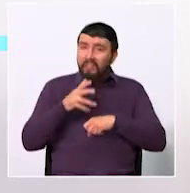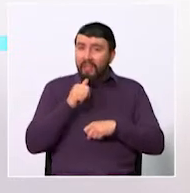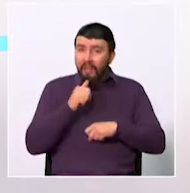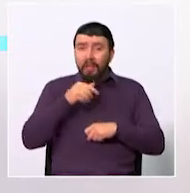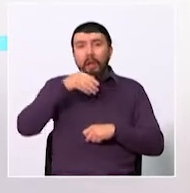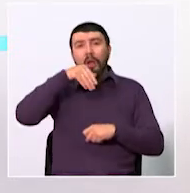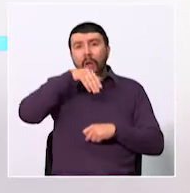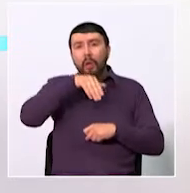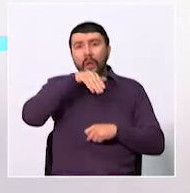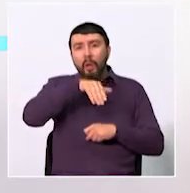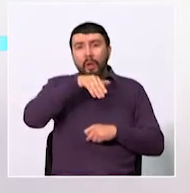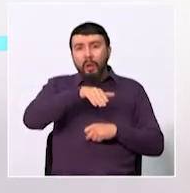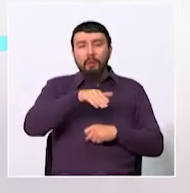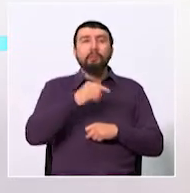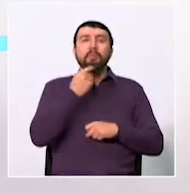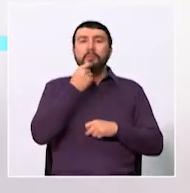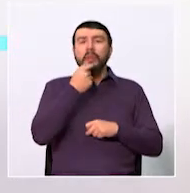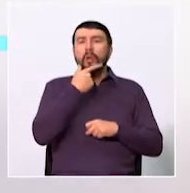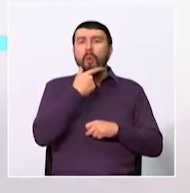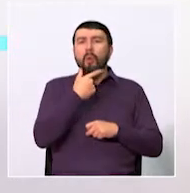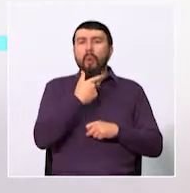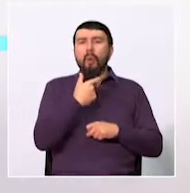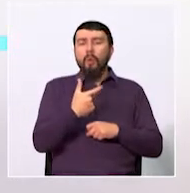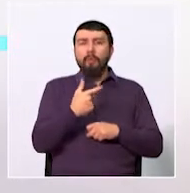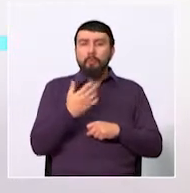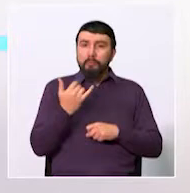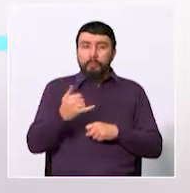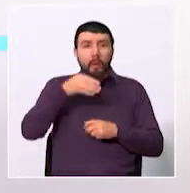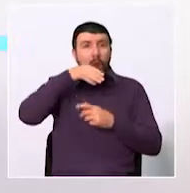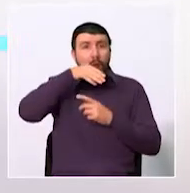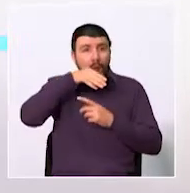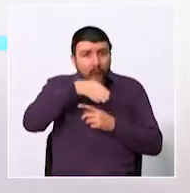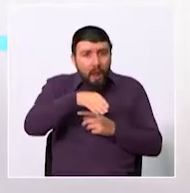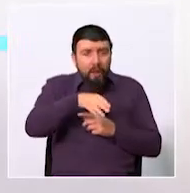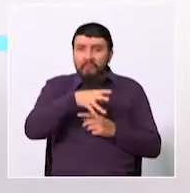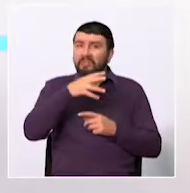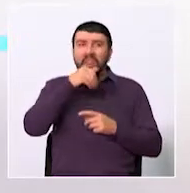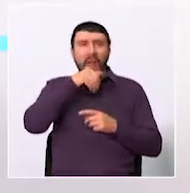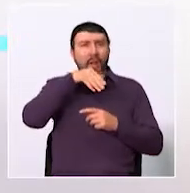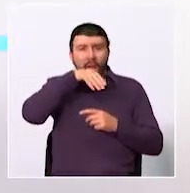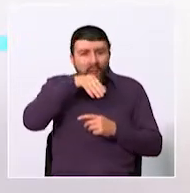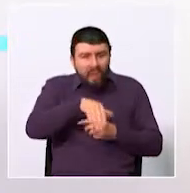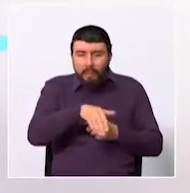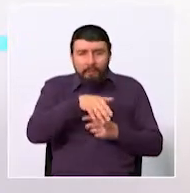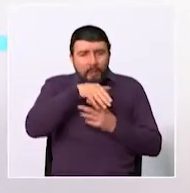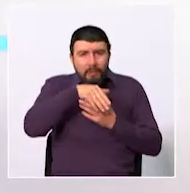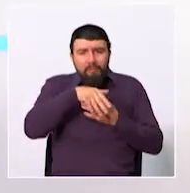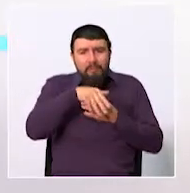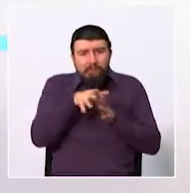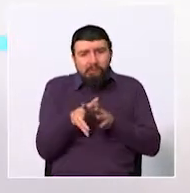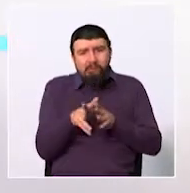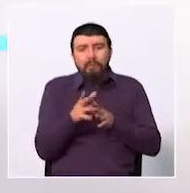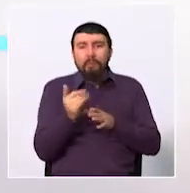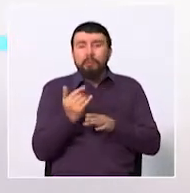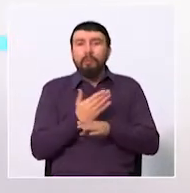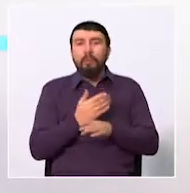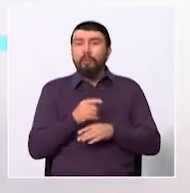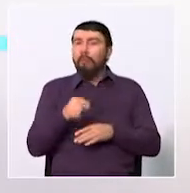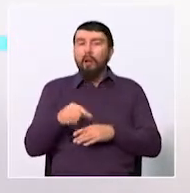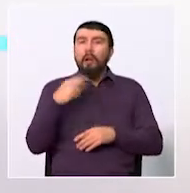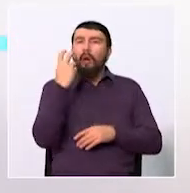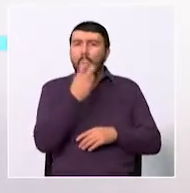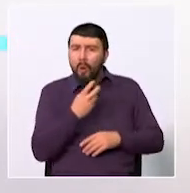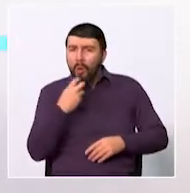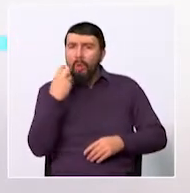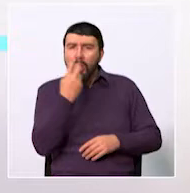creciendo y el premio sigue creciendo entonces cuando el vas tirar la lengua no puede estirar y tiene como abrirse y no puede vocalizar